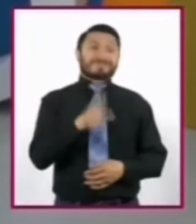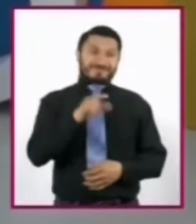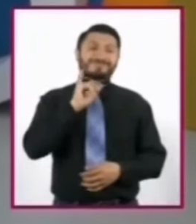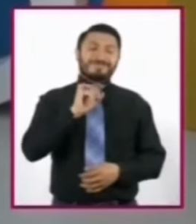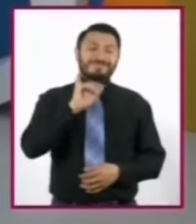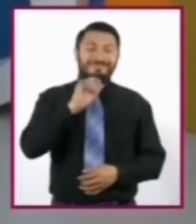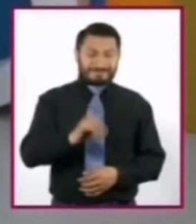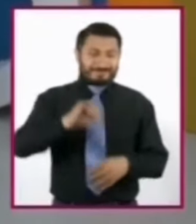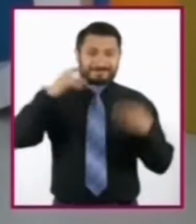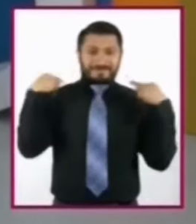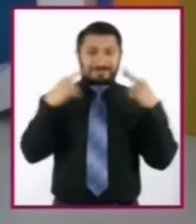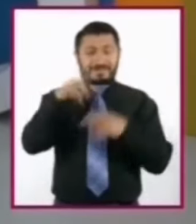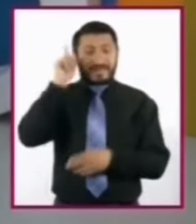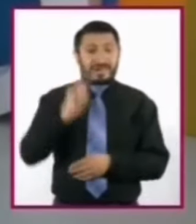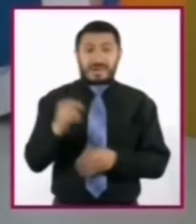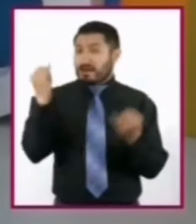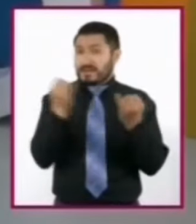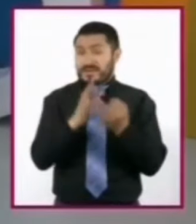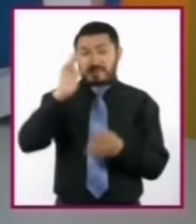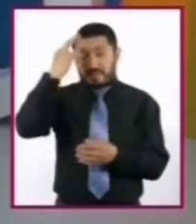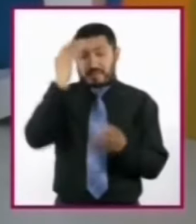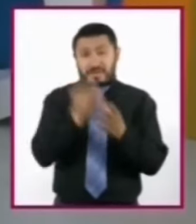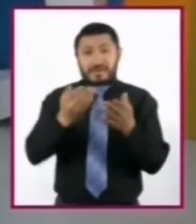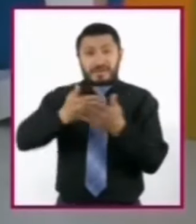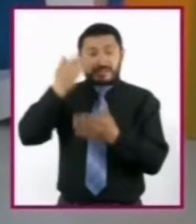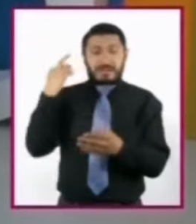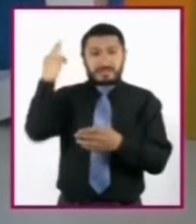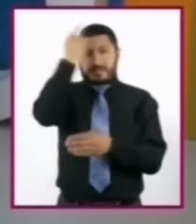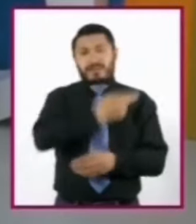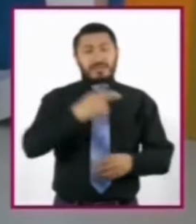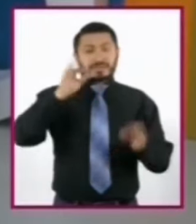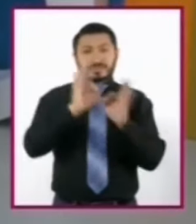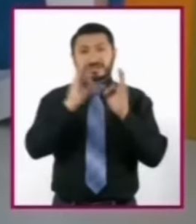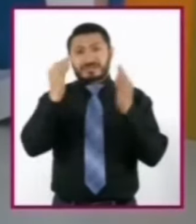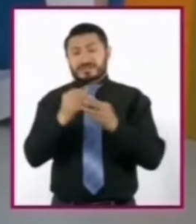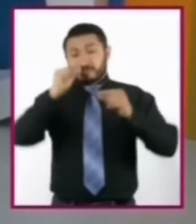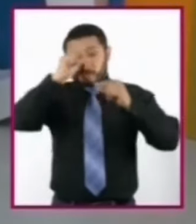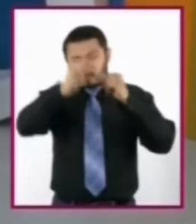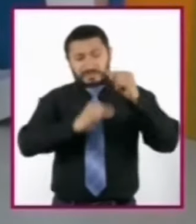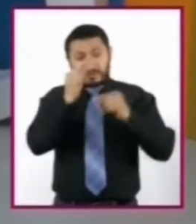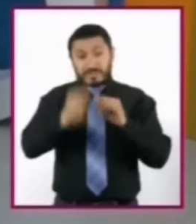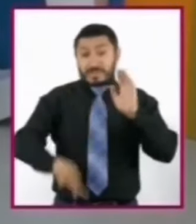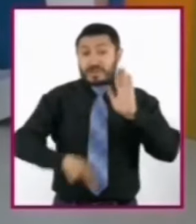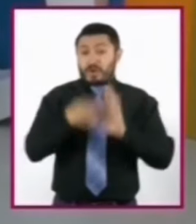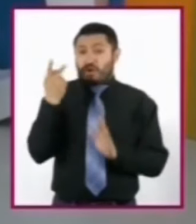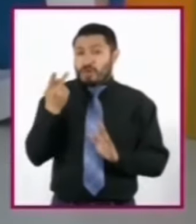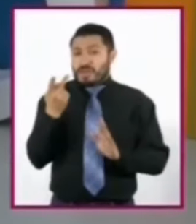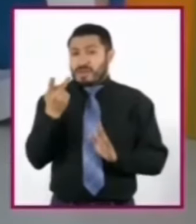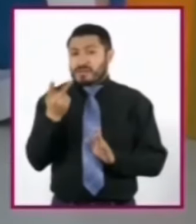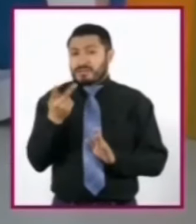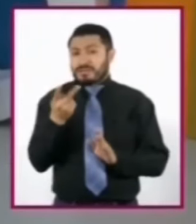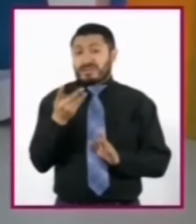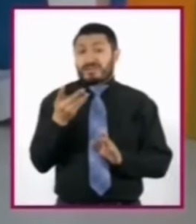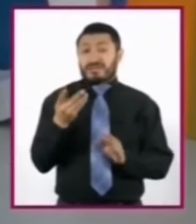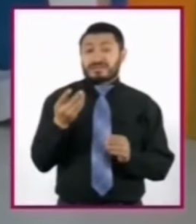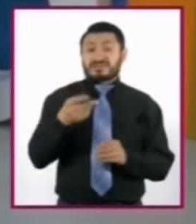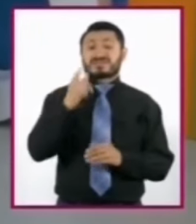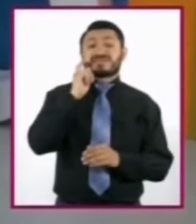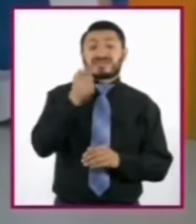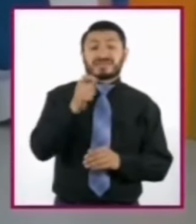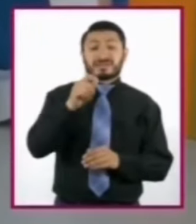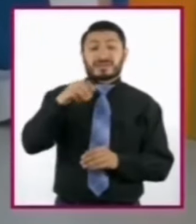que en la sesión anterior estuvimos revisando el modelo atómico. ¿Vamos a hablar otra vez de qué es un modelo